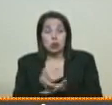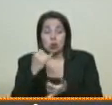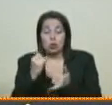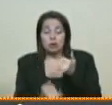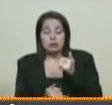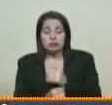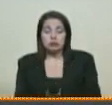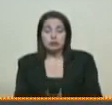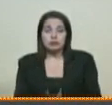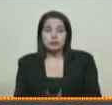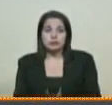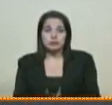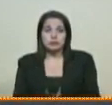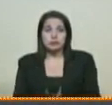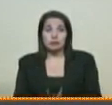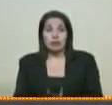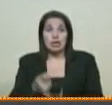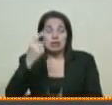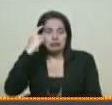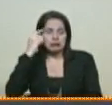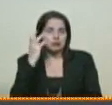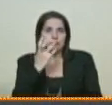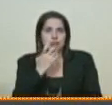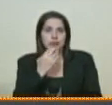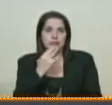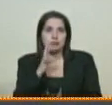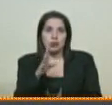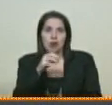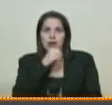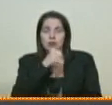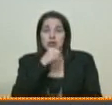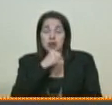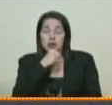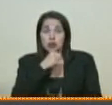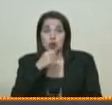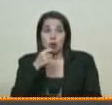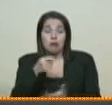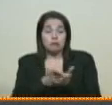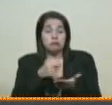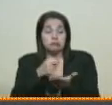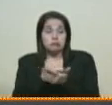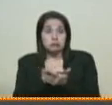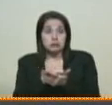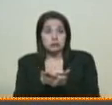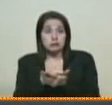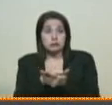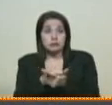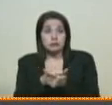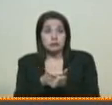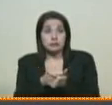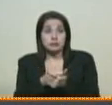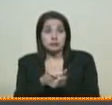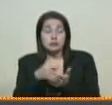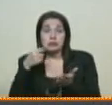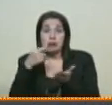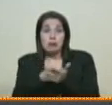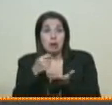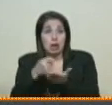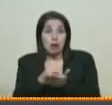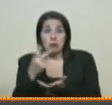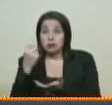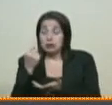Últimamente he sabido, por ejemplo, como a nuestros viejitos, los pensionados, le pagamos sus pensiones en